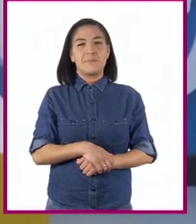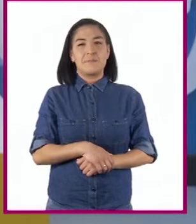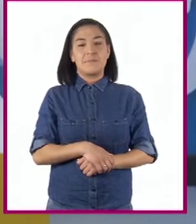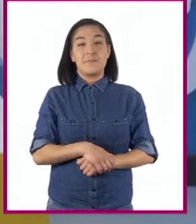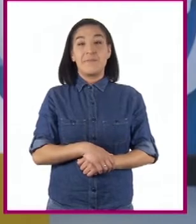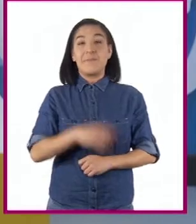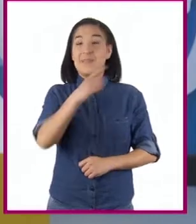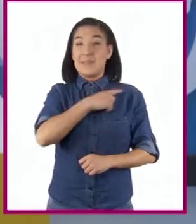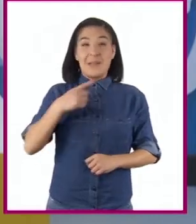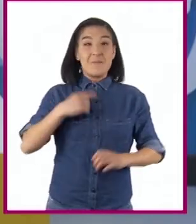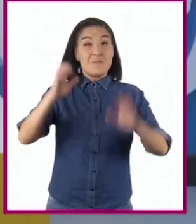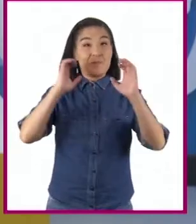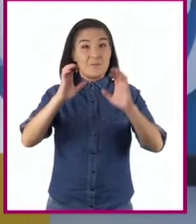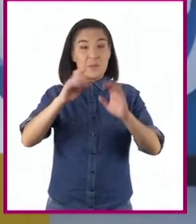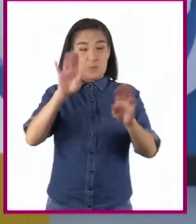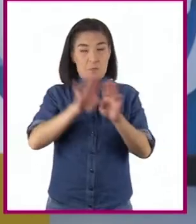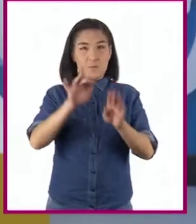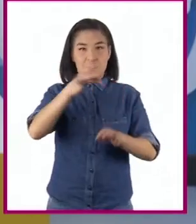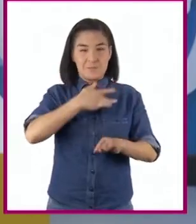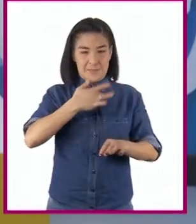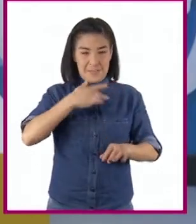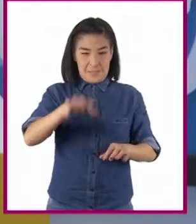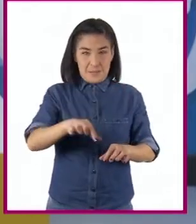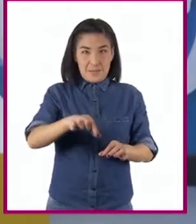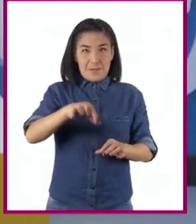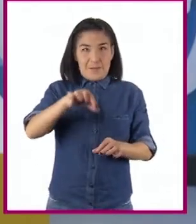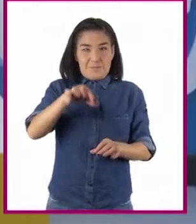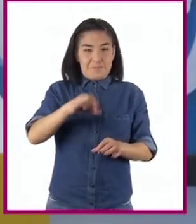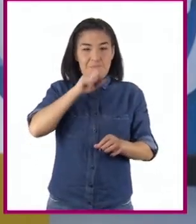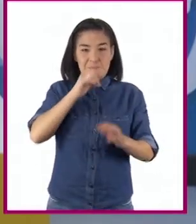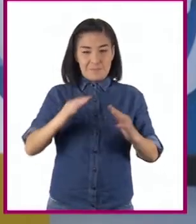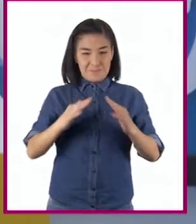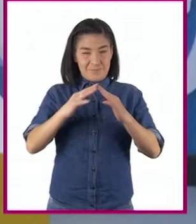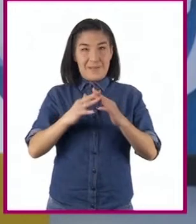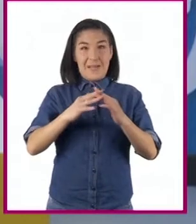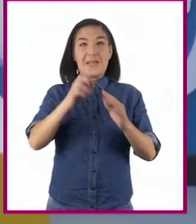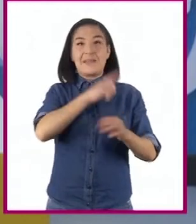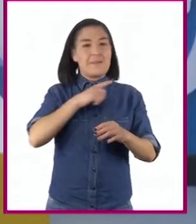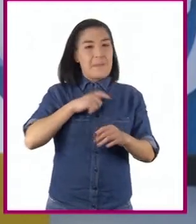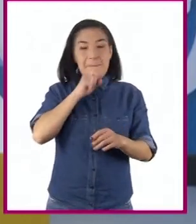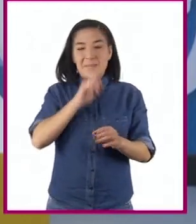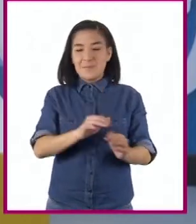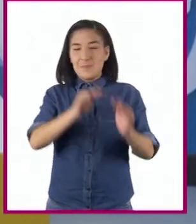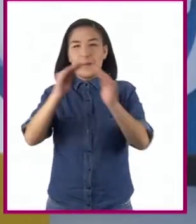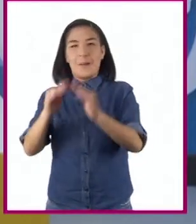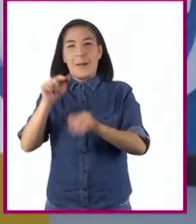Con cuidado hay que levantar el arreglo de clavos y colocarlo sobre el que está fijo en la madera.